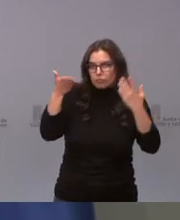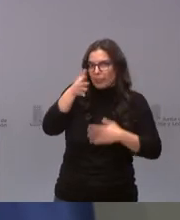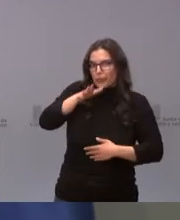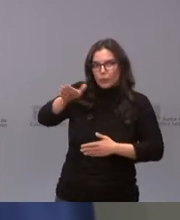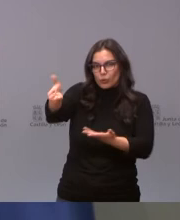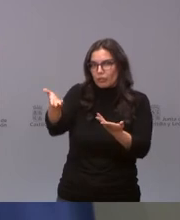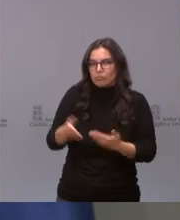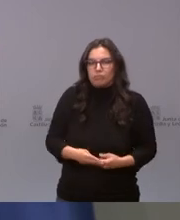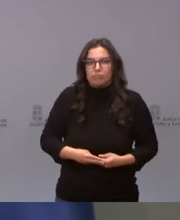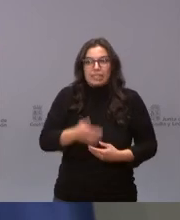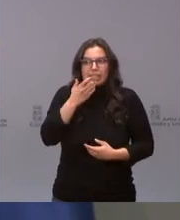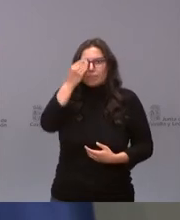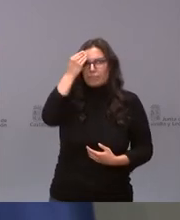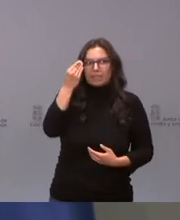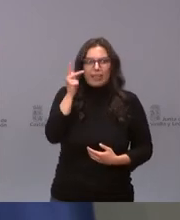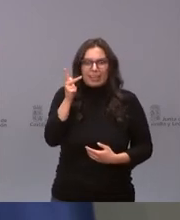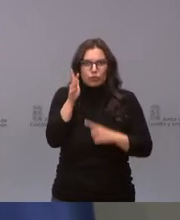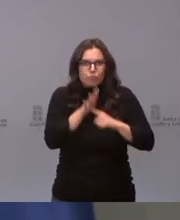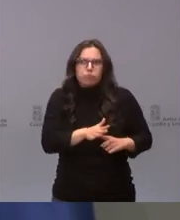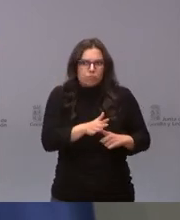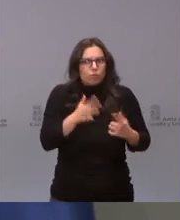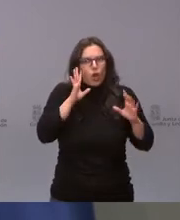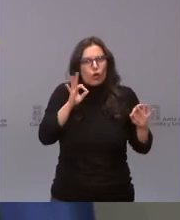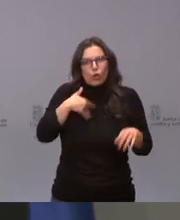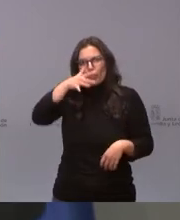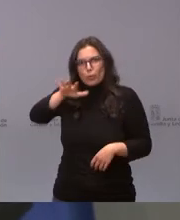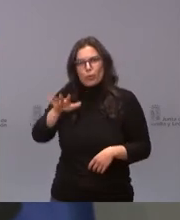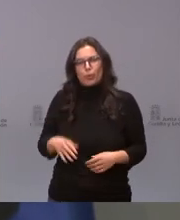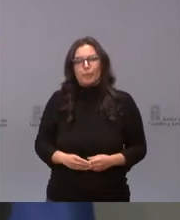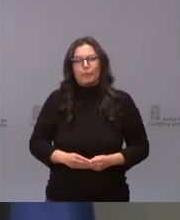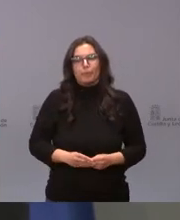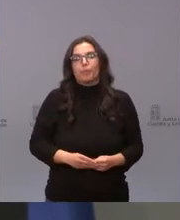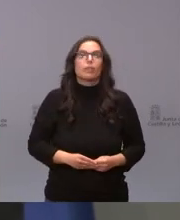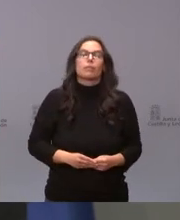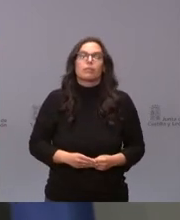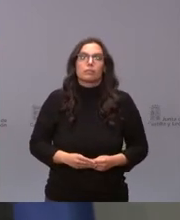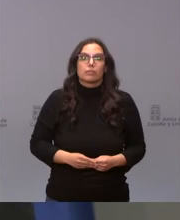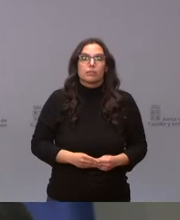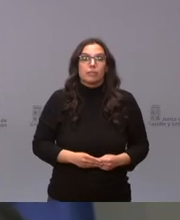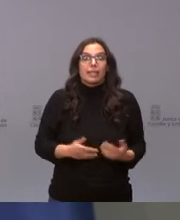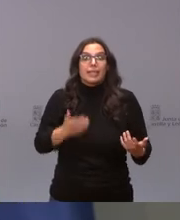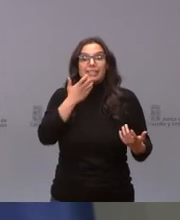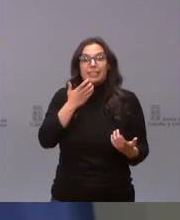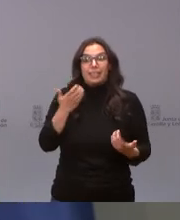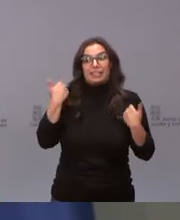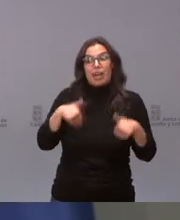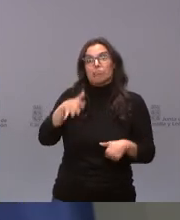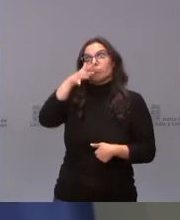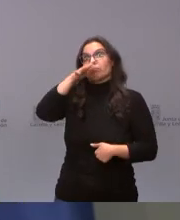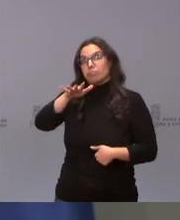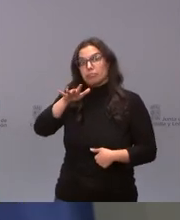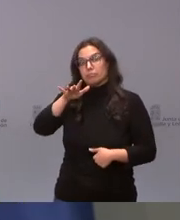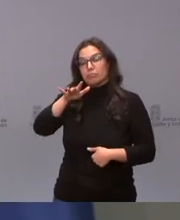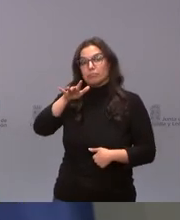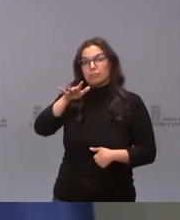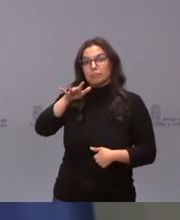gente, cuando entiende lesionados sus derechos, acuda a la justicia. Lo que me parecería bien es que una vez que se ha acudido a la justicia y se ha